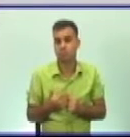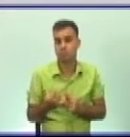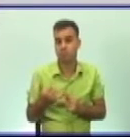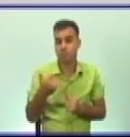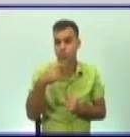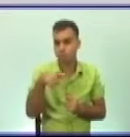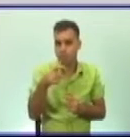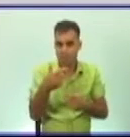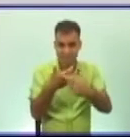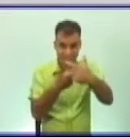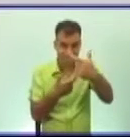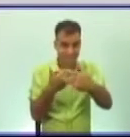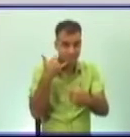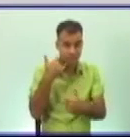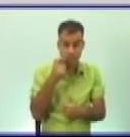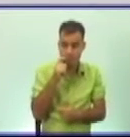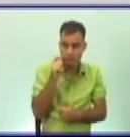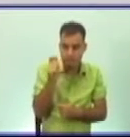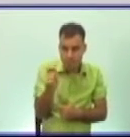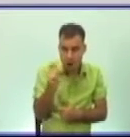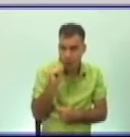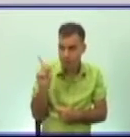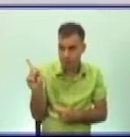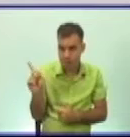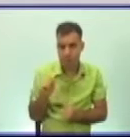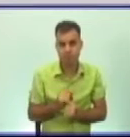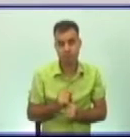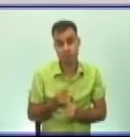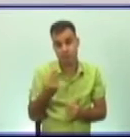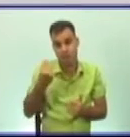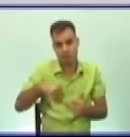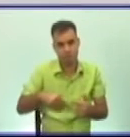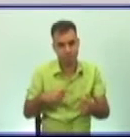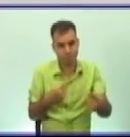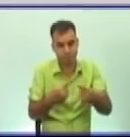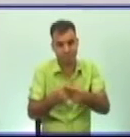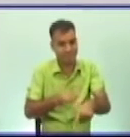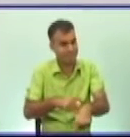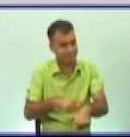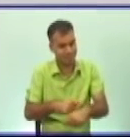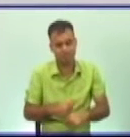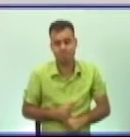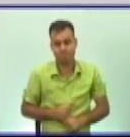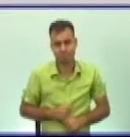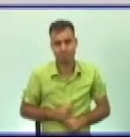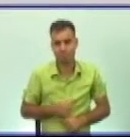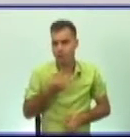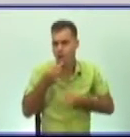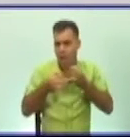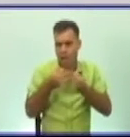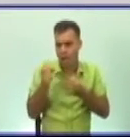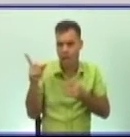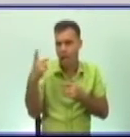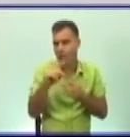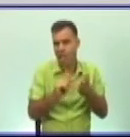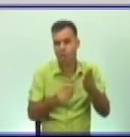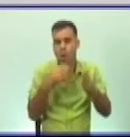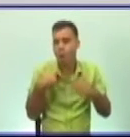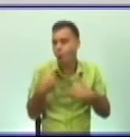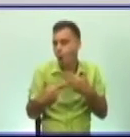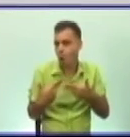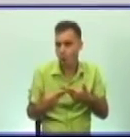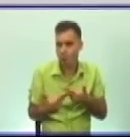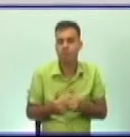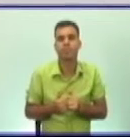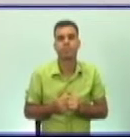tírenle la foto a la diapositiva que aparece en la pantalla para poder al menos argumentar sobre este ejercicio. En este